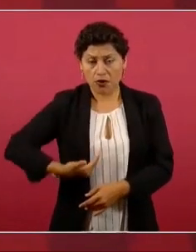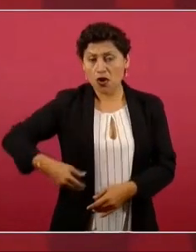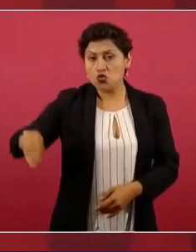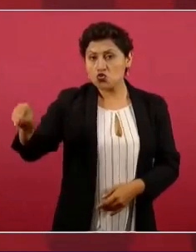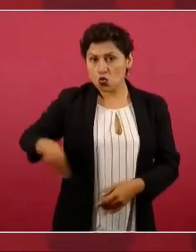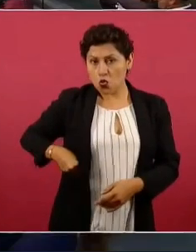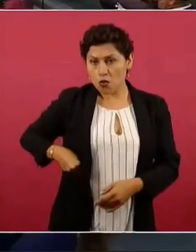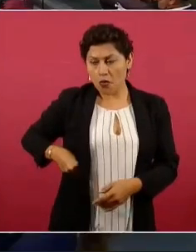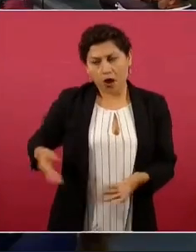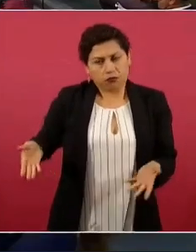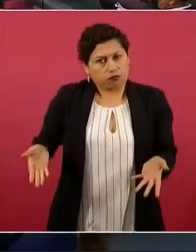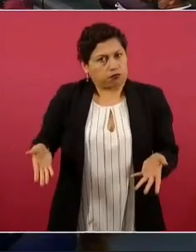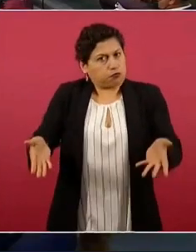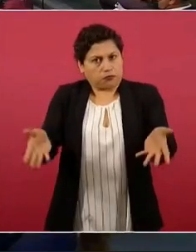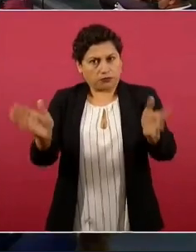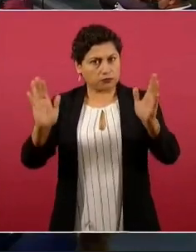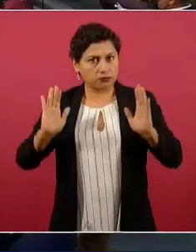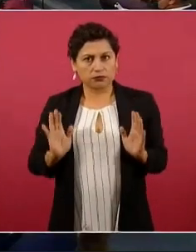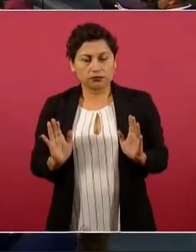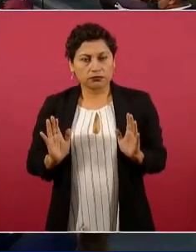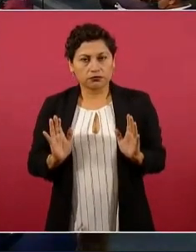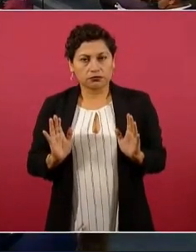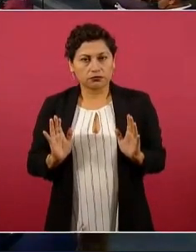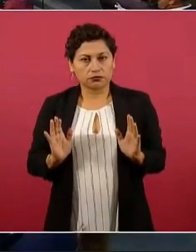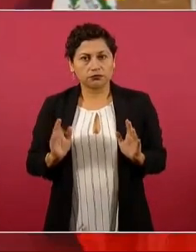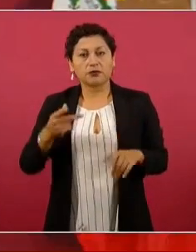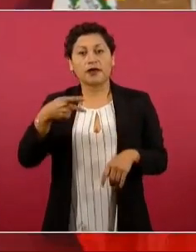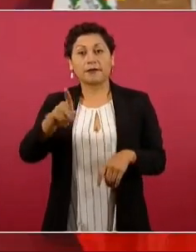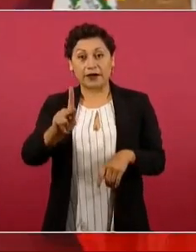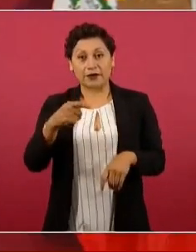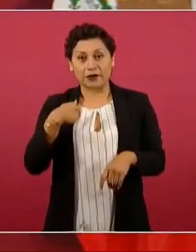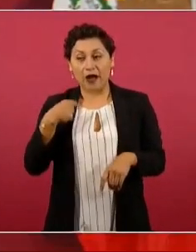Adelante, pero yo no voy a estar promoviendo eso.